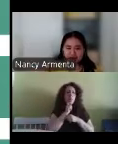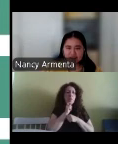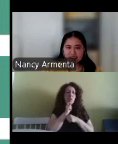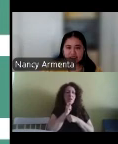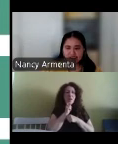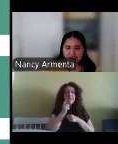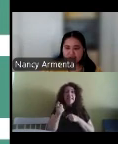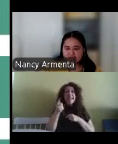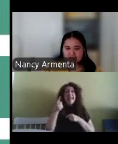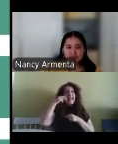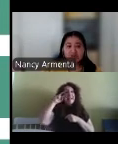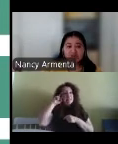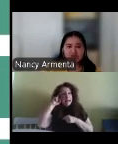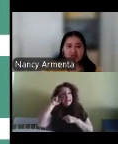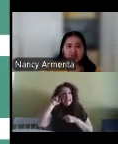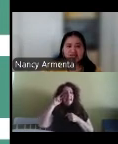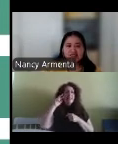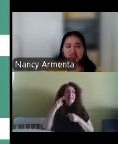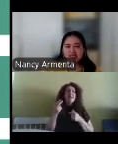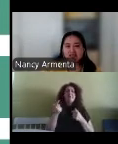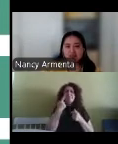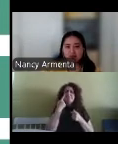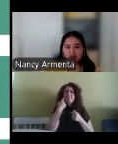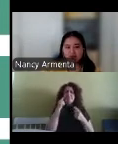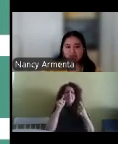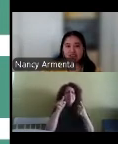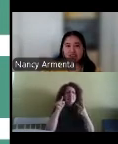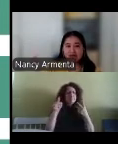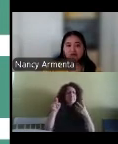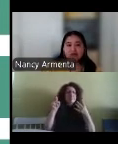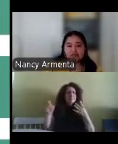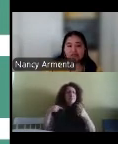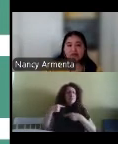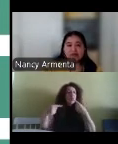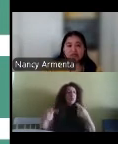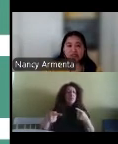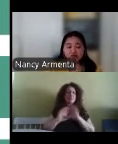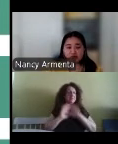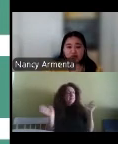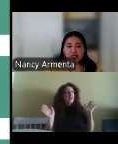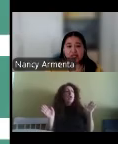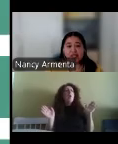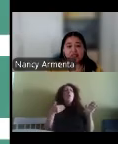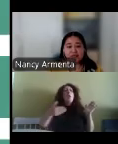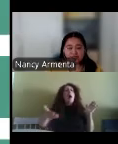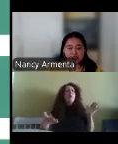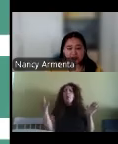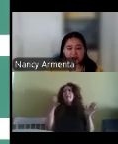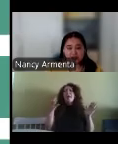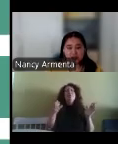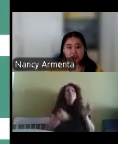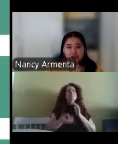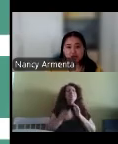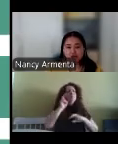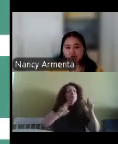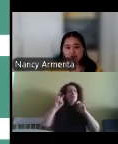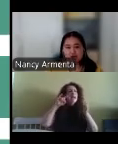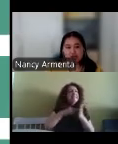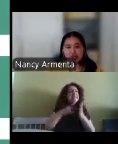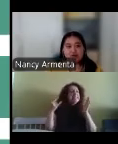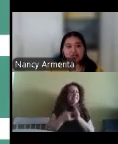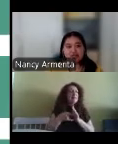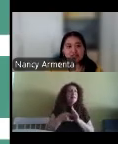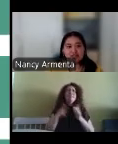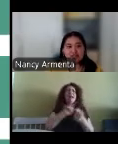estas experiencias que son cotidianas dejen de excluir? Necesitamos un sistema que transforme. Y a partir de lo que escuchamos con